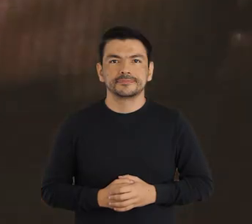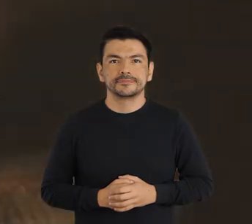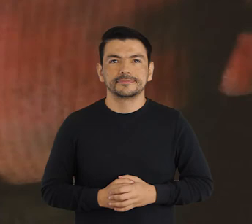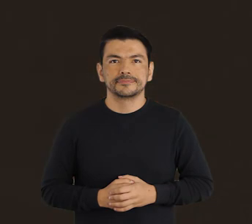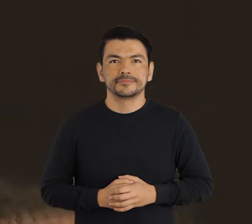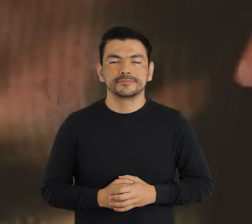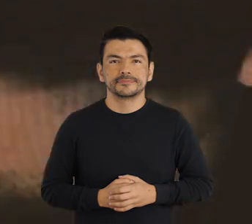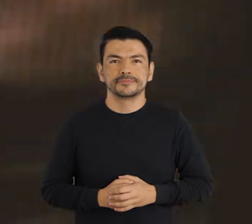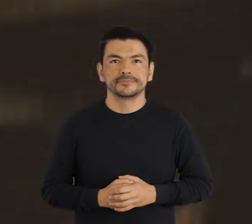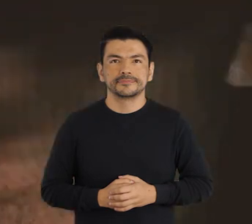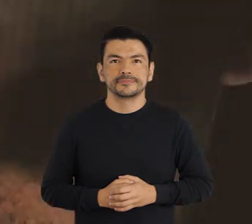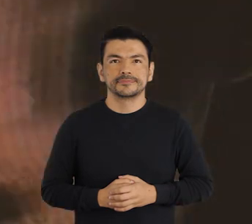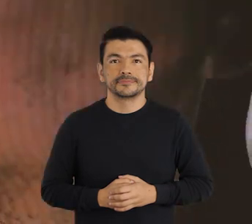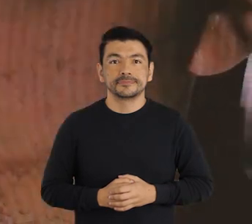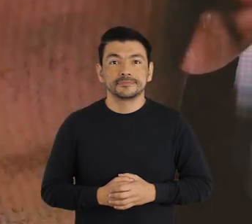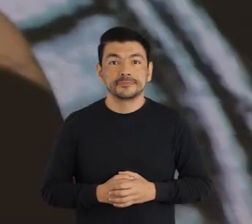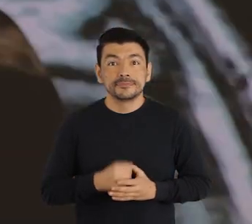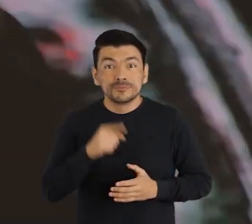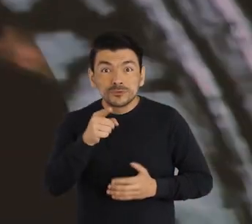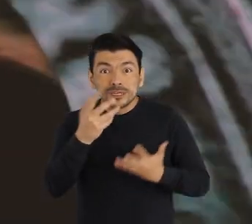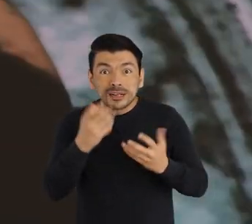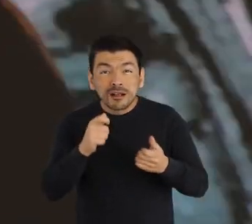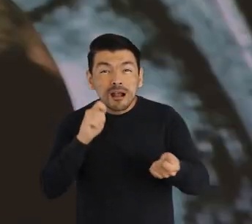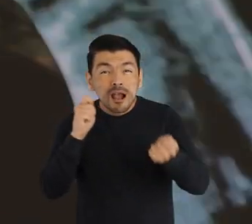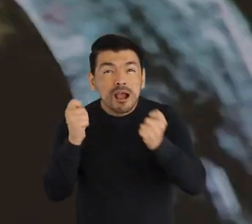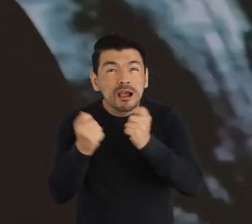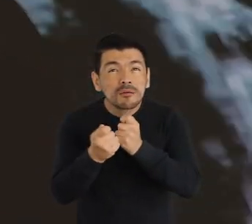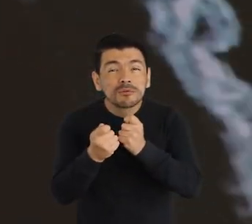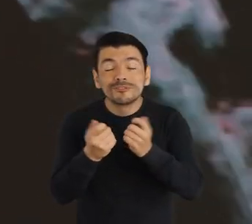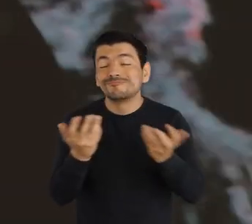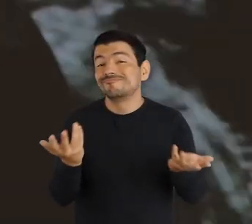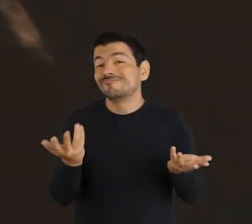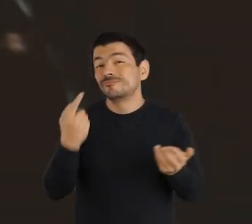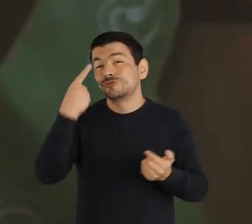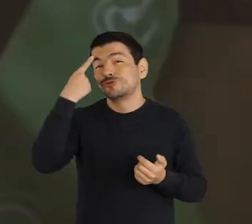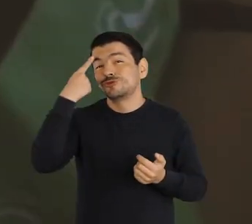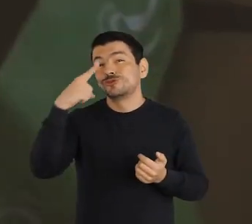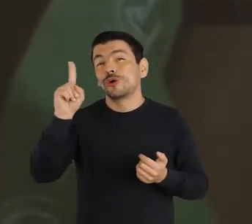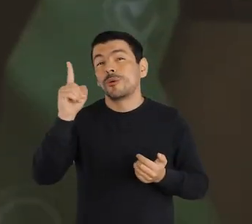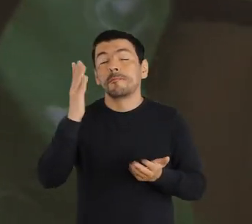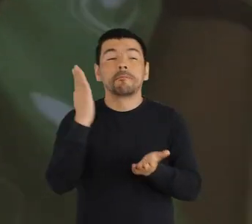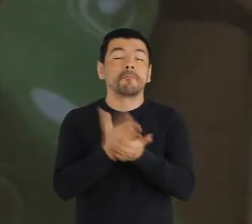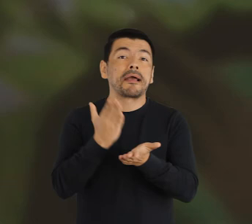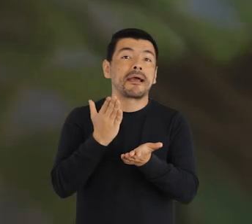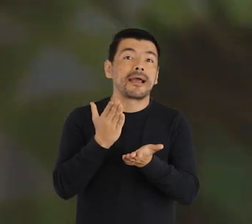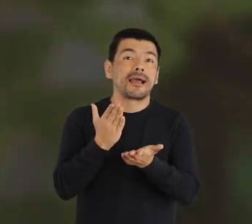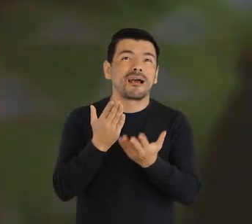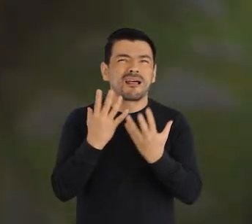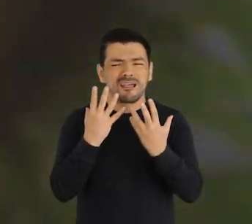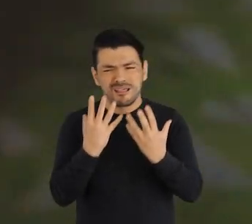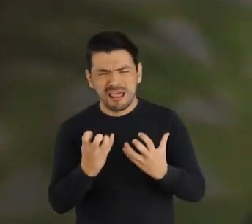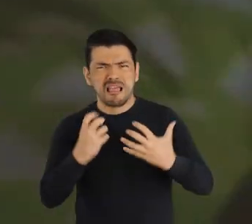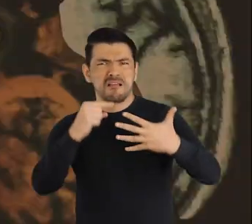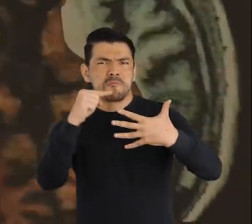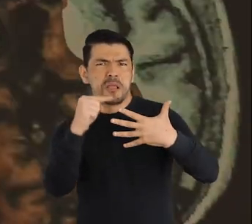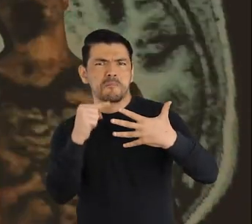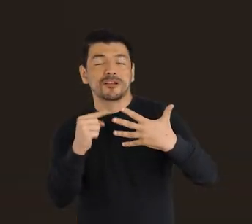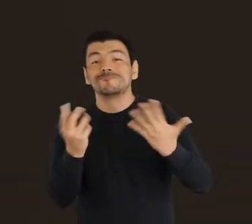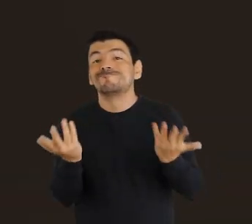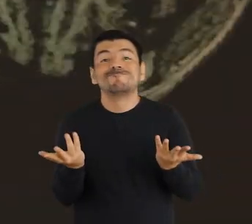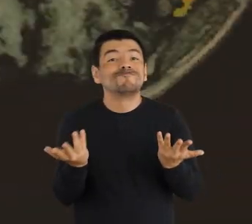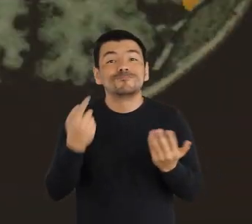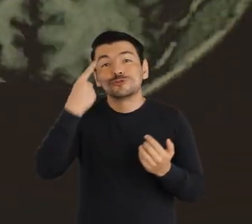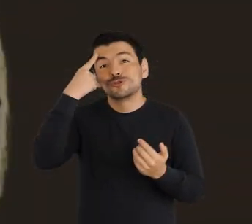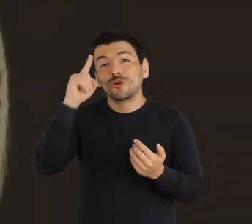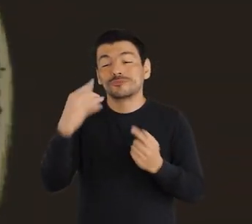No decidiste los cambios que la vida tenía para ti. No escogiste los síntomas que harían de nuestra vida un caos. Y quizás te